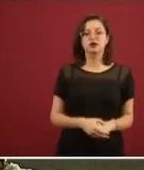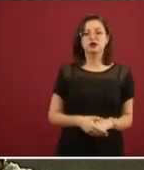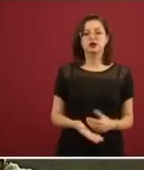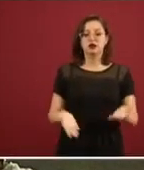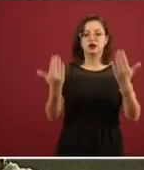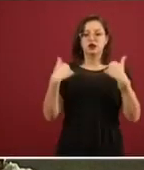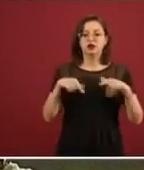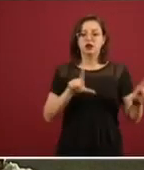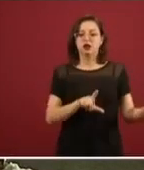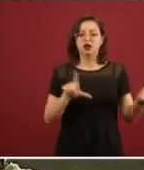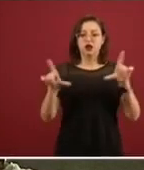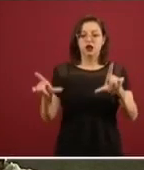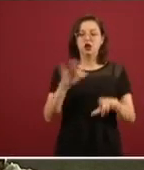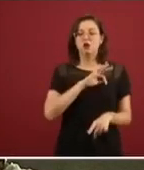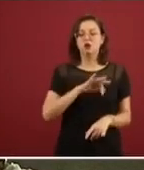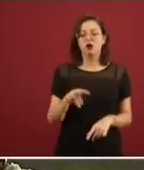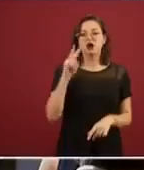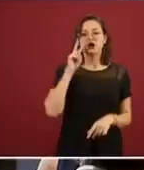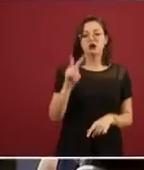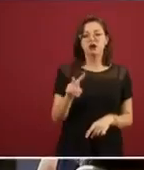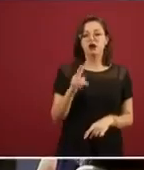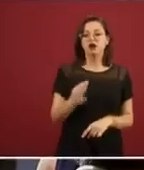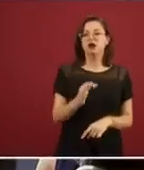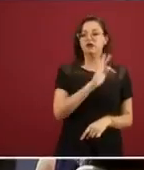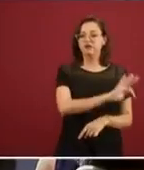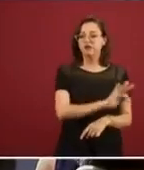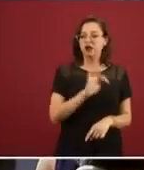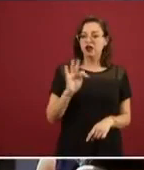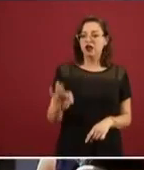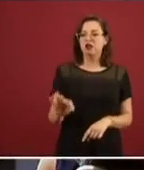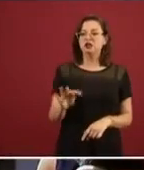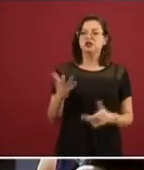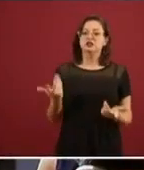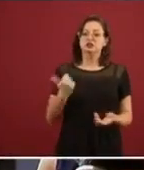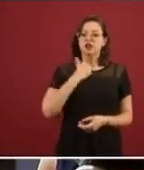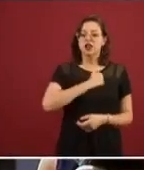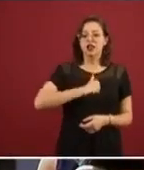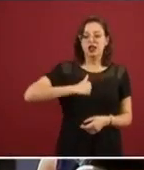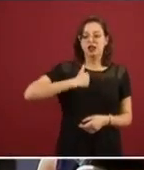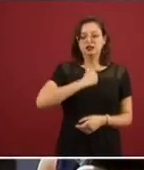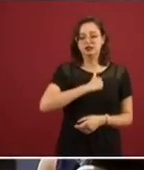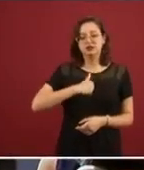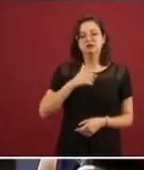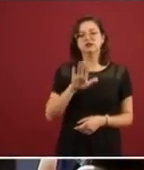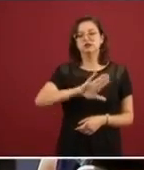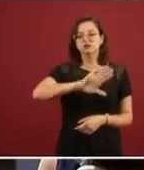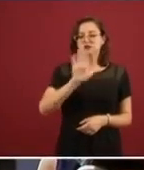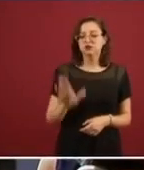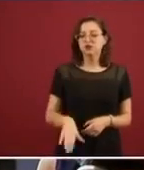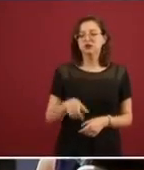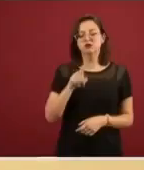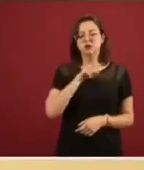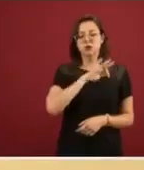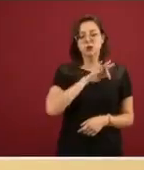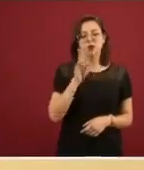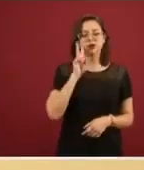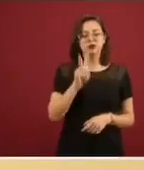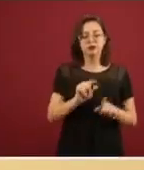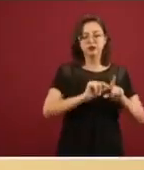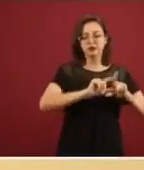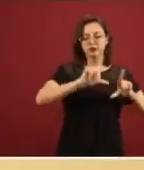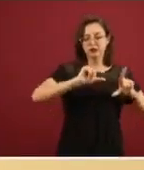encontrar cómo han ocurrido estas en función de la fecha en la que lamentablemente fallecieron. Es una gráfica que estamos